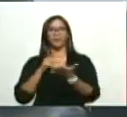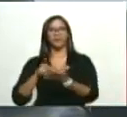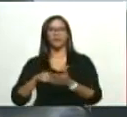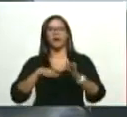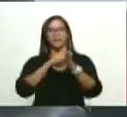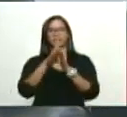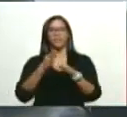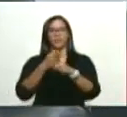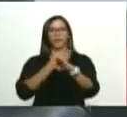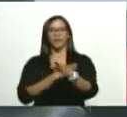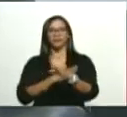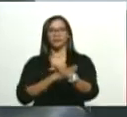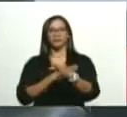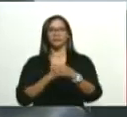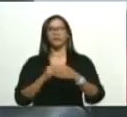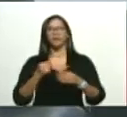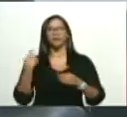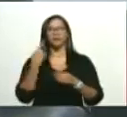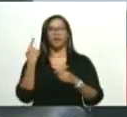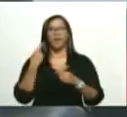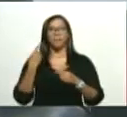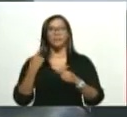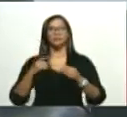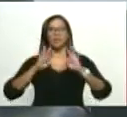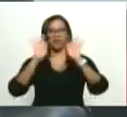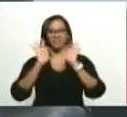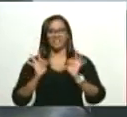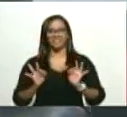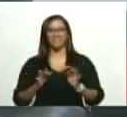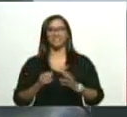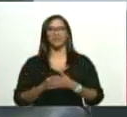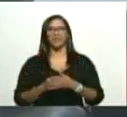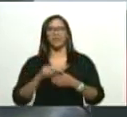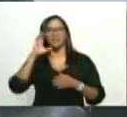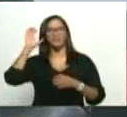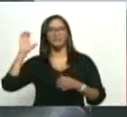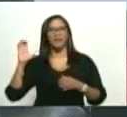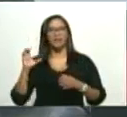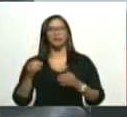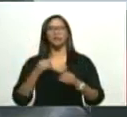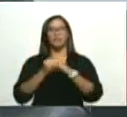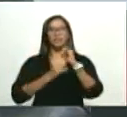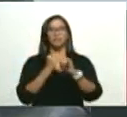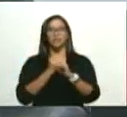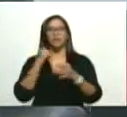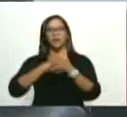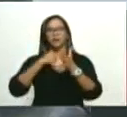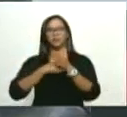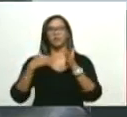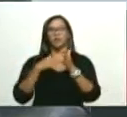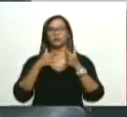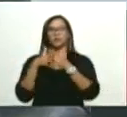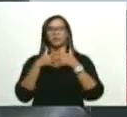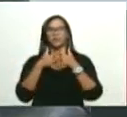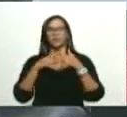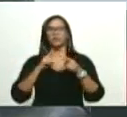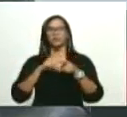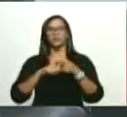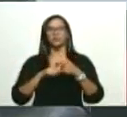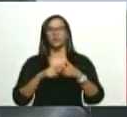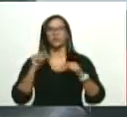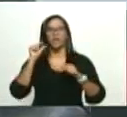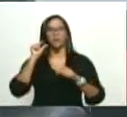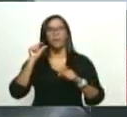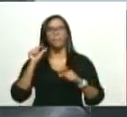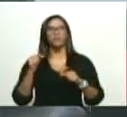antes, no va a depender únicamente de las figuras de Estado y de los procesos institucionales para luchar contra el imperialismo. Entonces, creo que es el momento